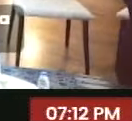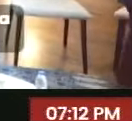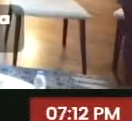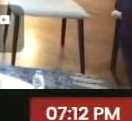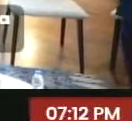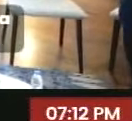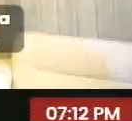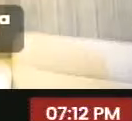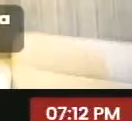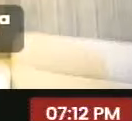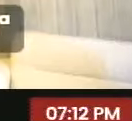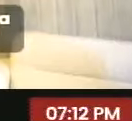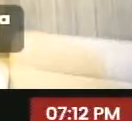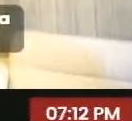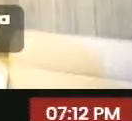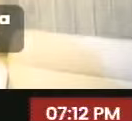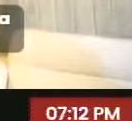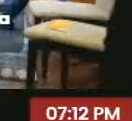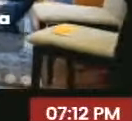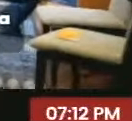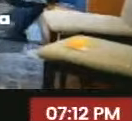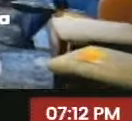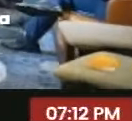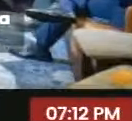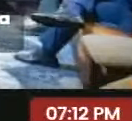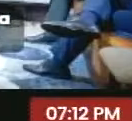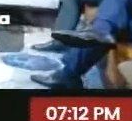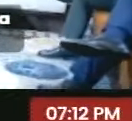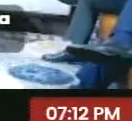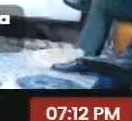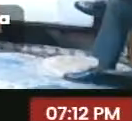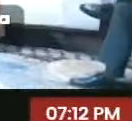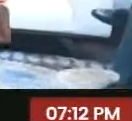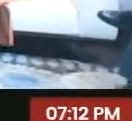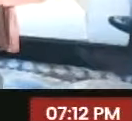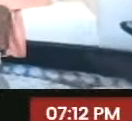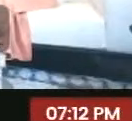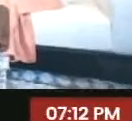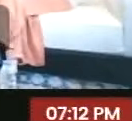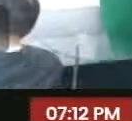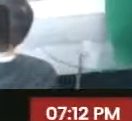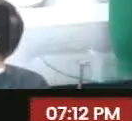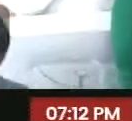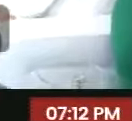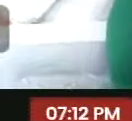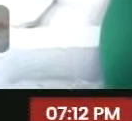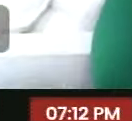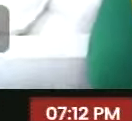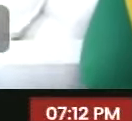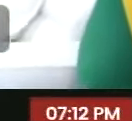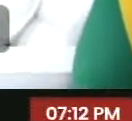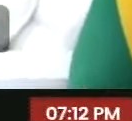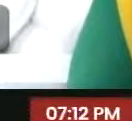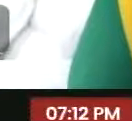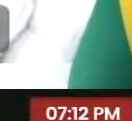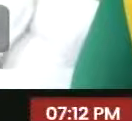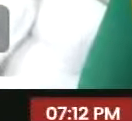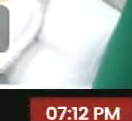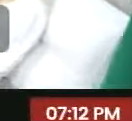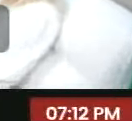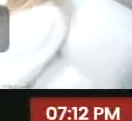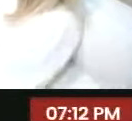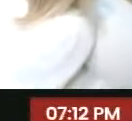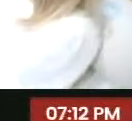El presidente de la República Bolivariana de Venezuela, Nicolás Maduro Moros, sostuvo un encuentro este viernes con la ministra para